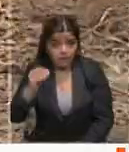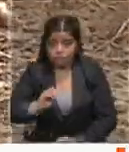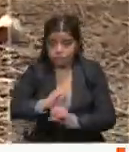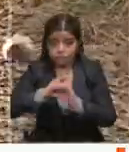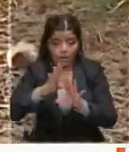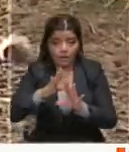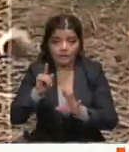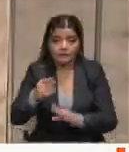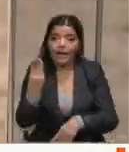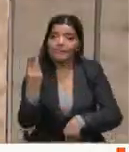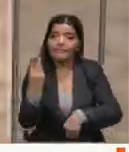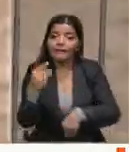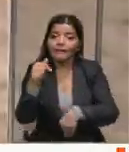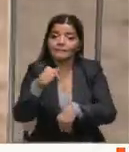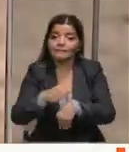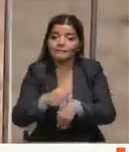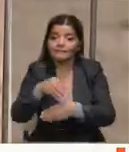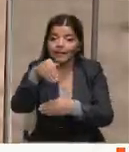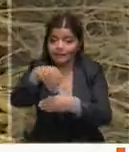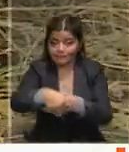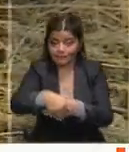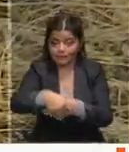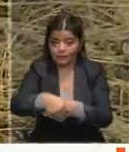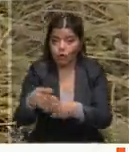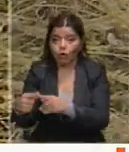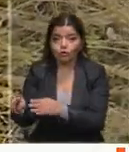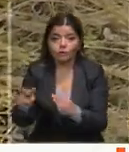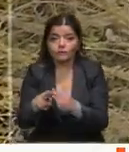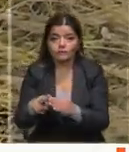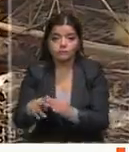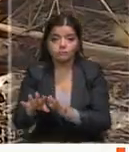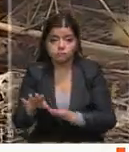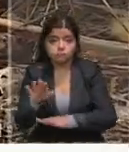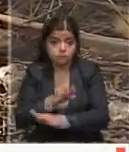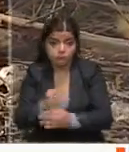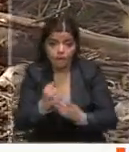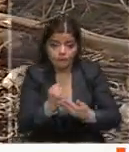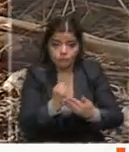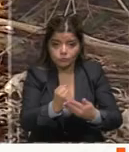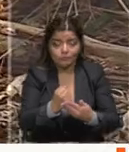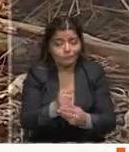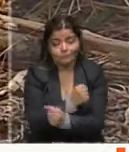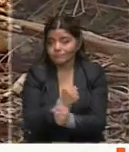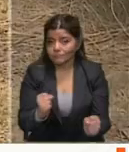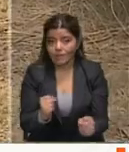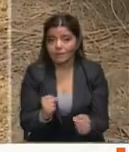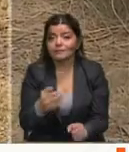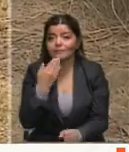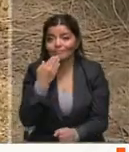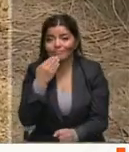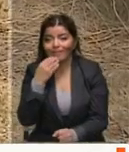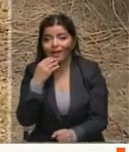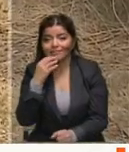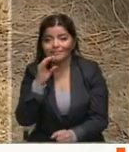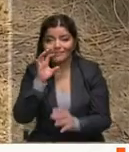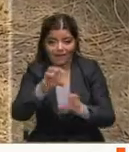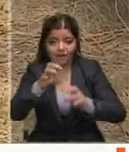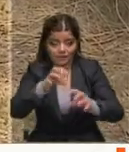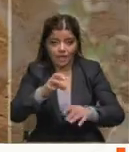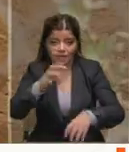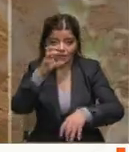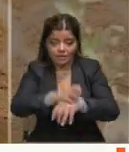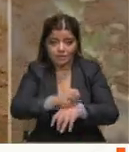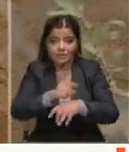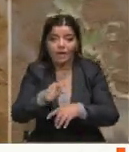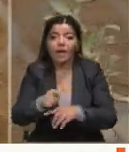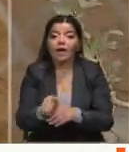pasadas las 3 de la tarde. Otro vecino intentó ayudarla, pero fue imposible. Él también salió lesionado. La agresión le